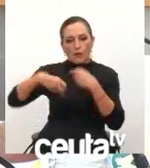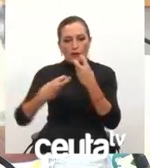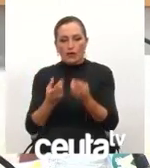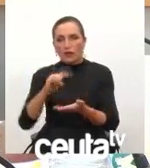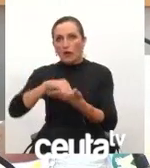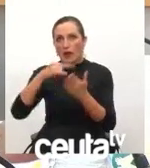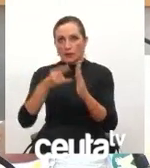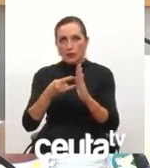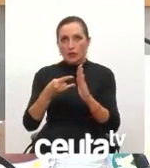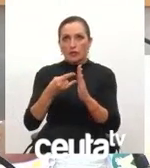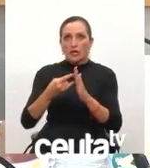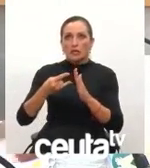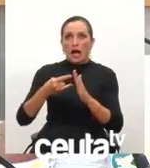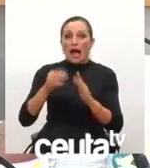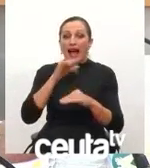proyecto.